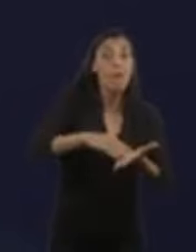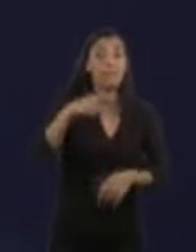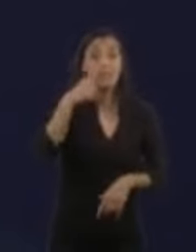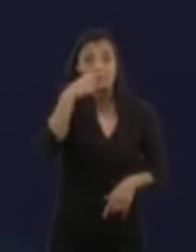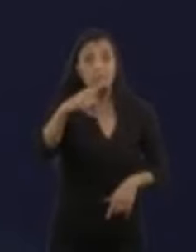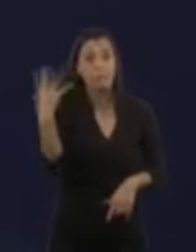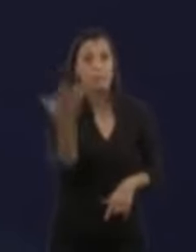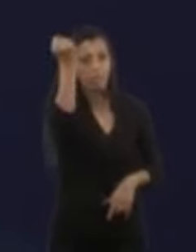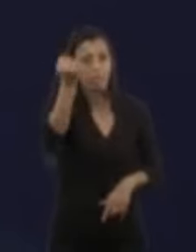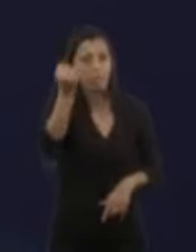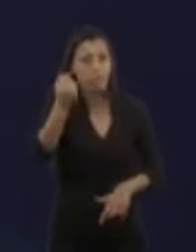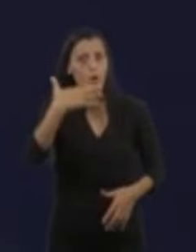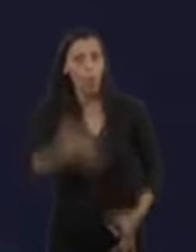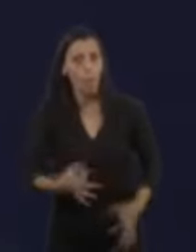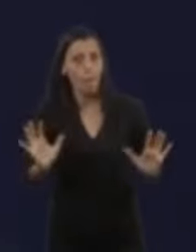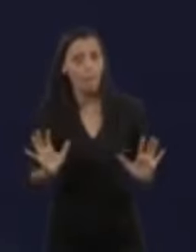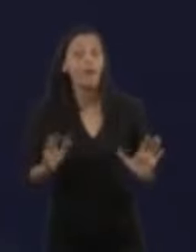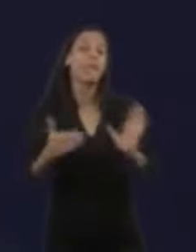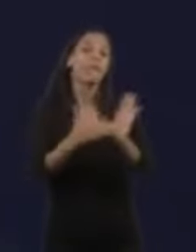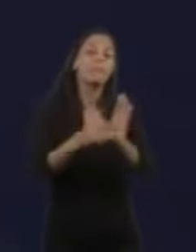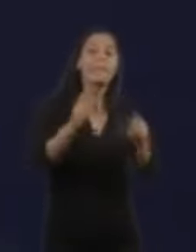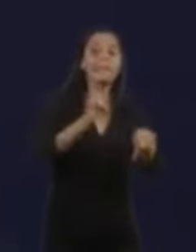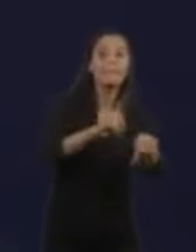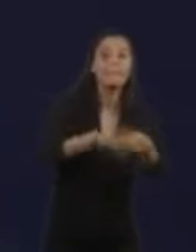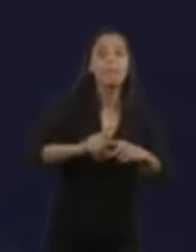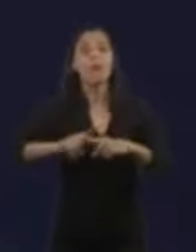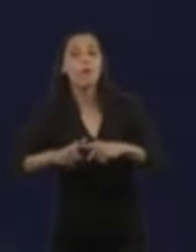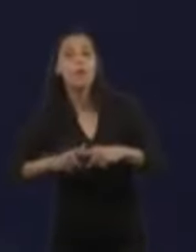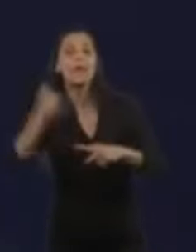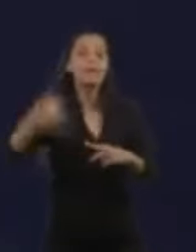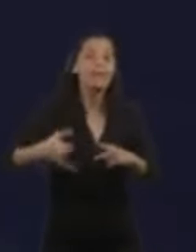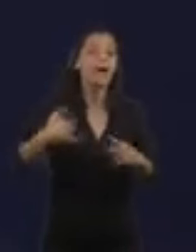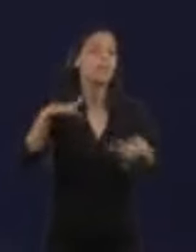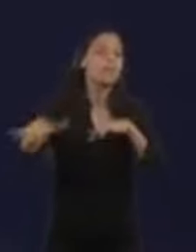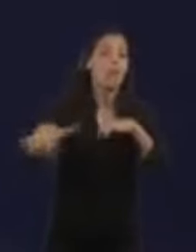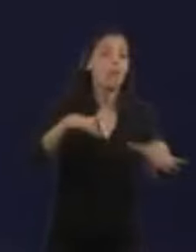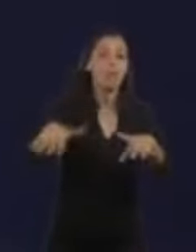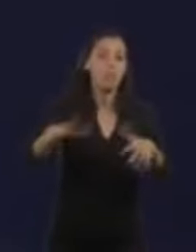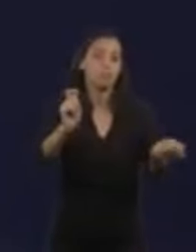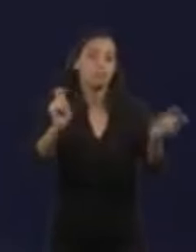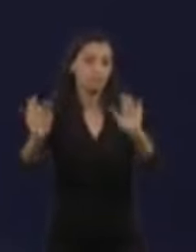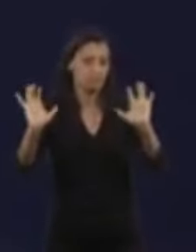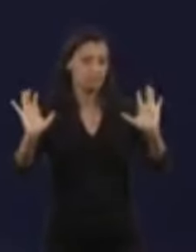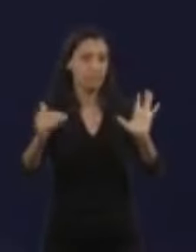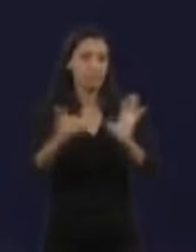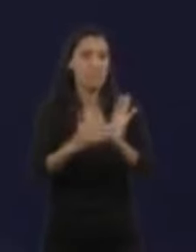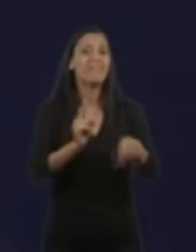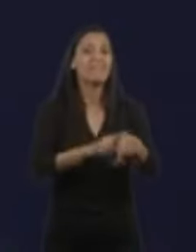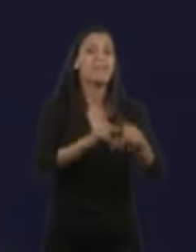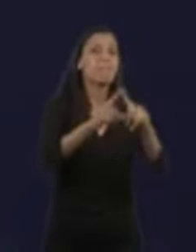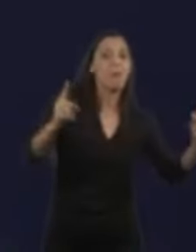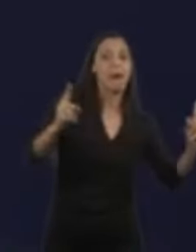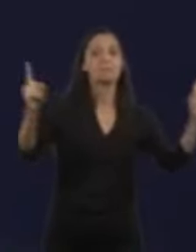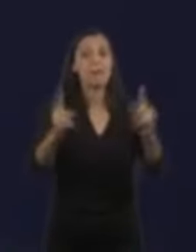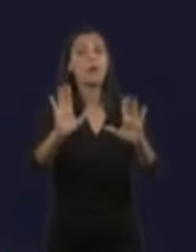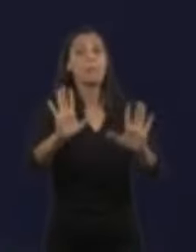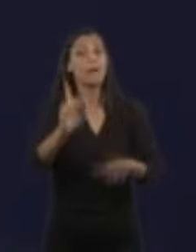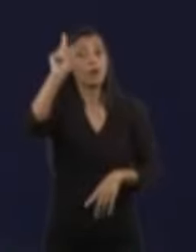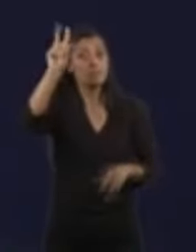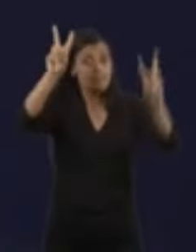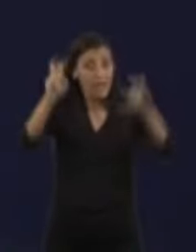tiempos que la política permite por supuesto y que la dinámica de la burocracia permite Eh pero en ese mandato por la economía